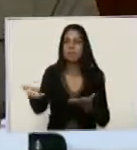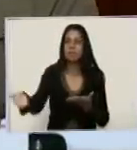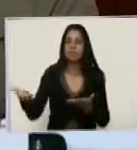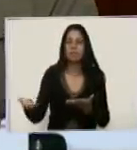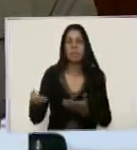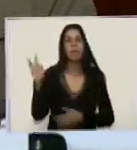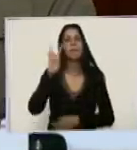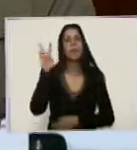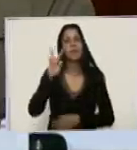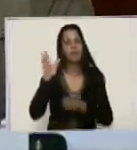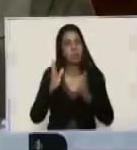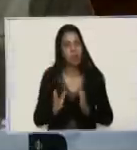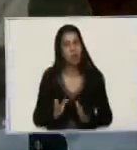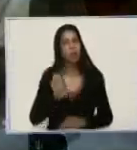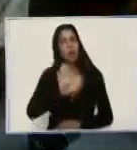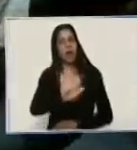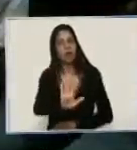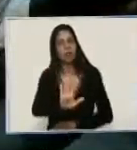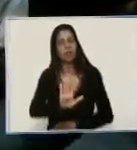los venezolanos.